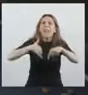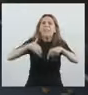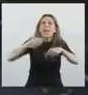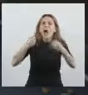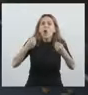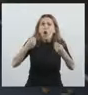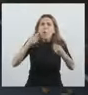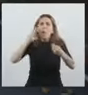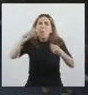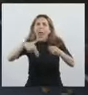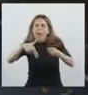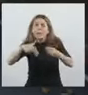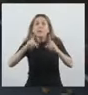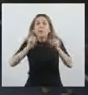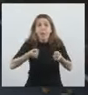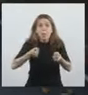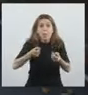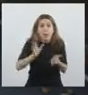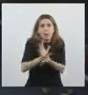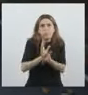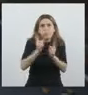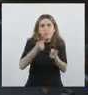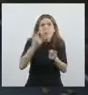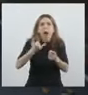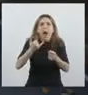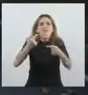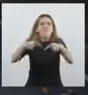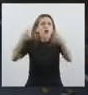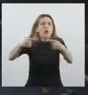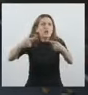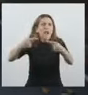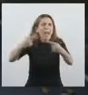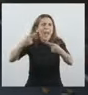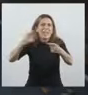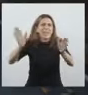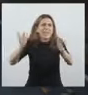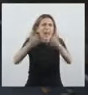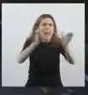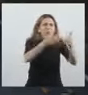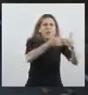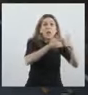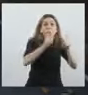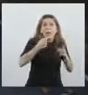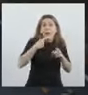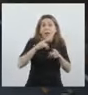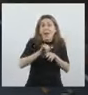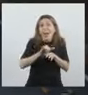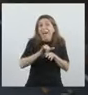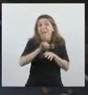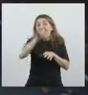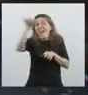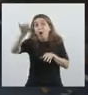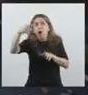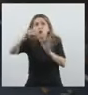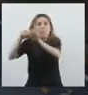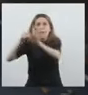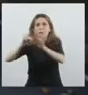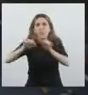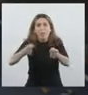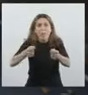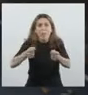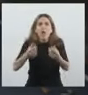la vez que mantuvimos cerradas fronteras y suspendimos vuelos con varios países. ¿Cómo vamos a